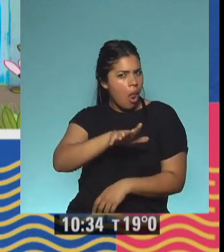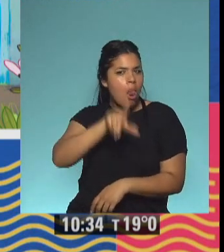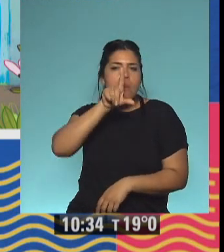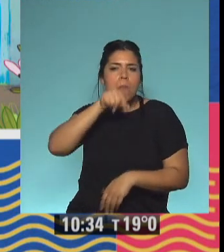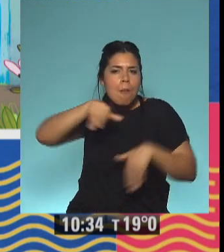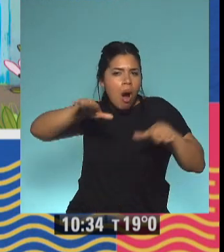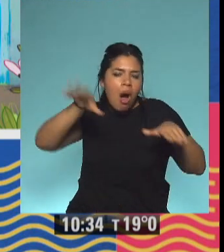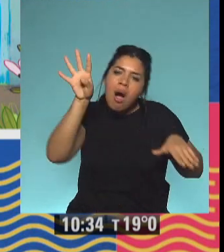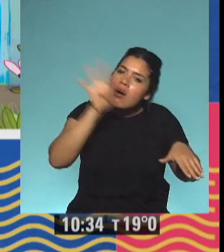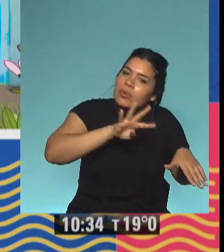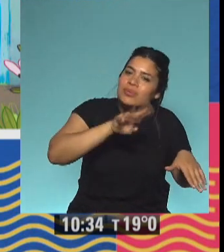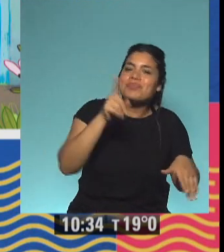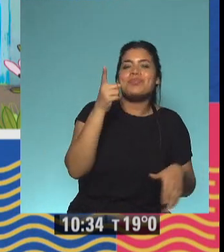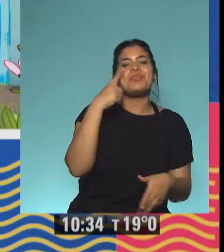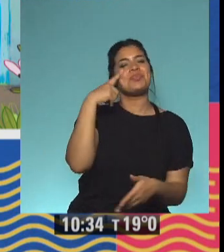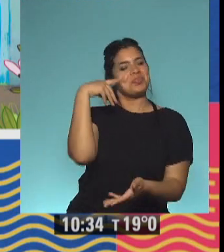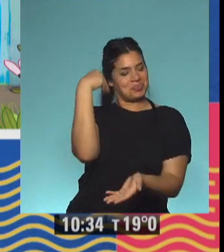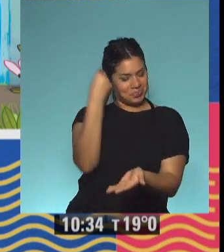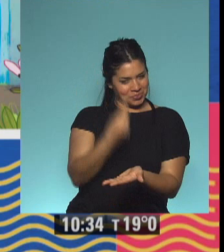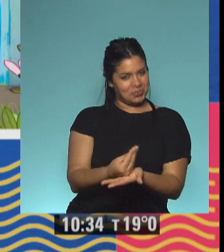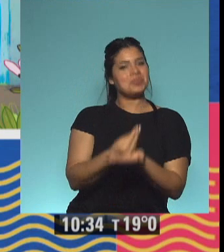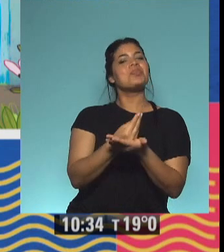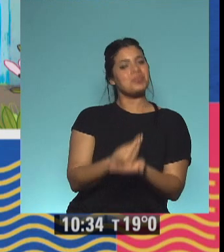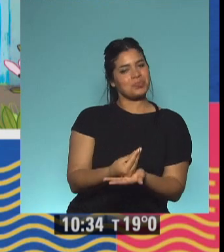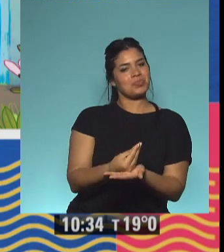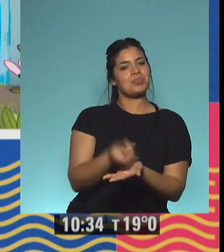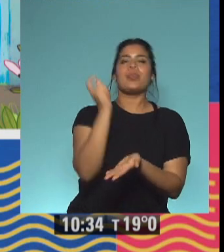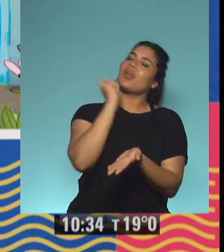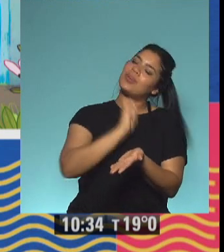vivir y una postal a su amigo Teo se puso a escribir.